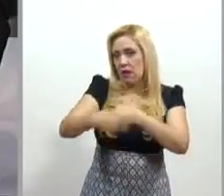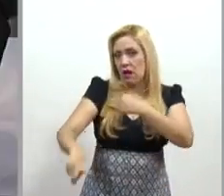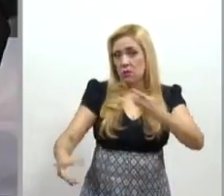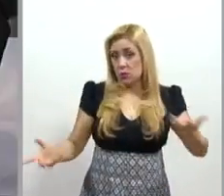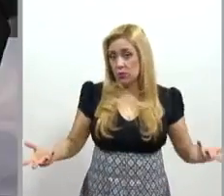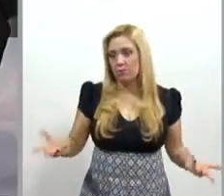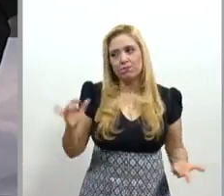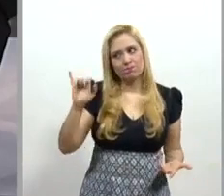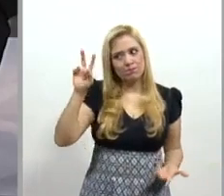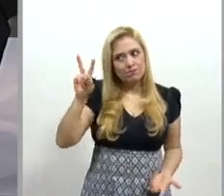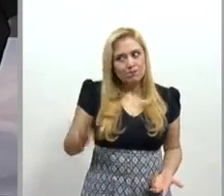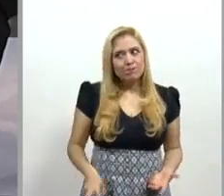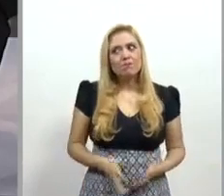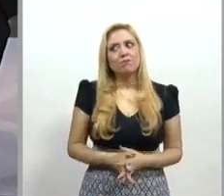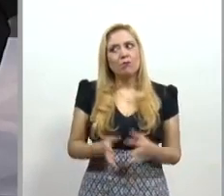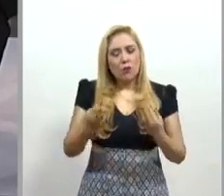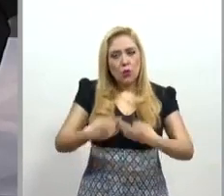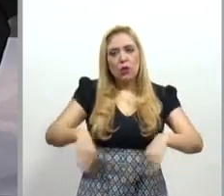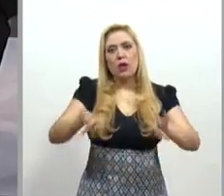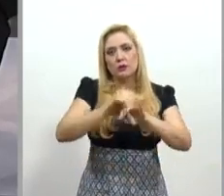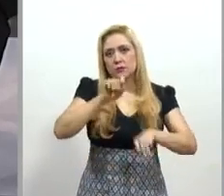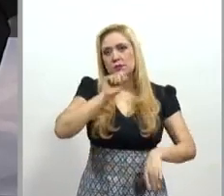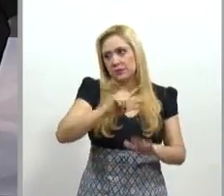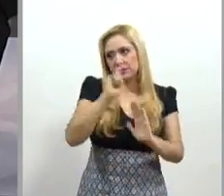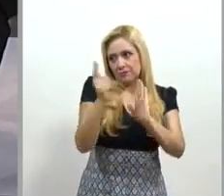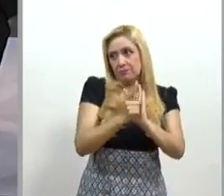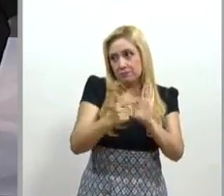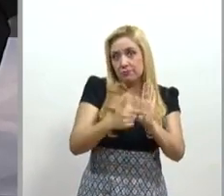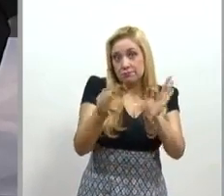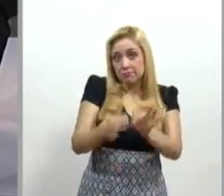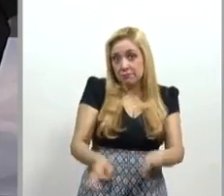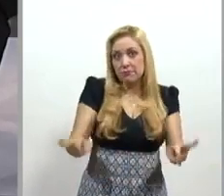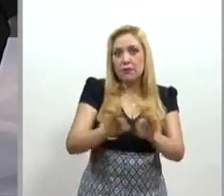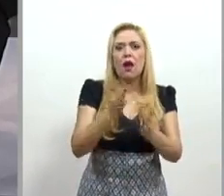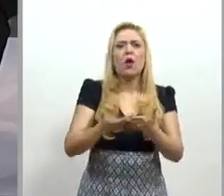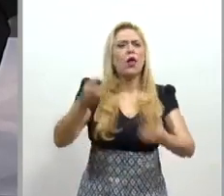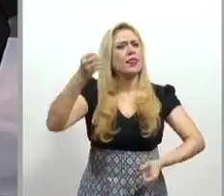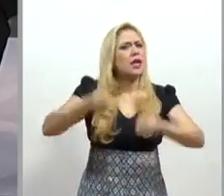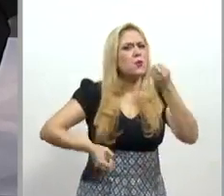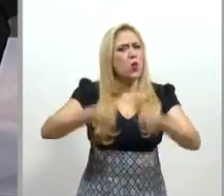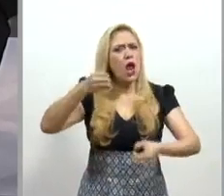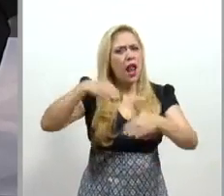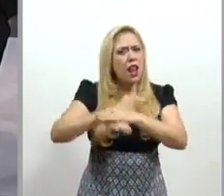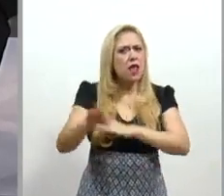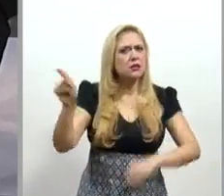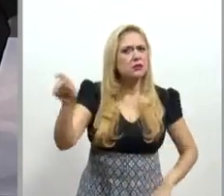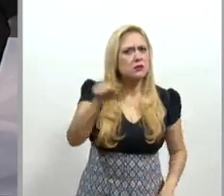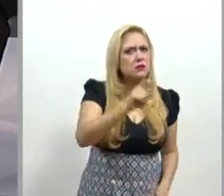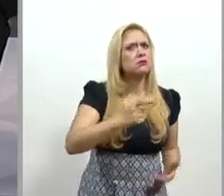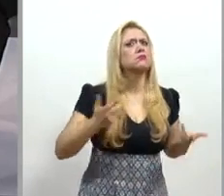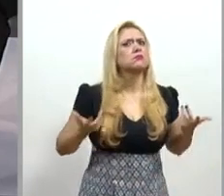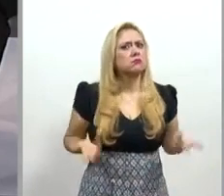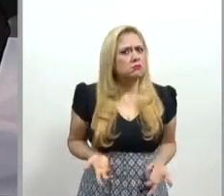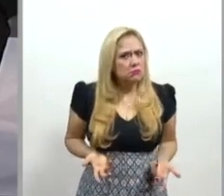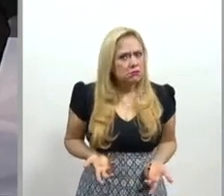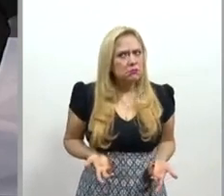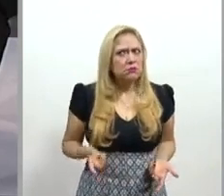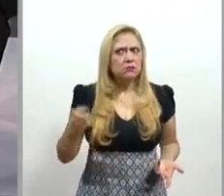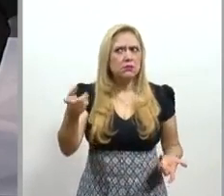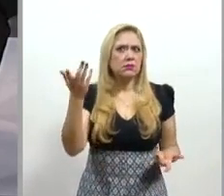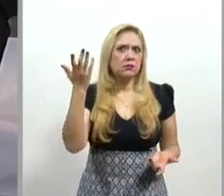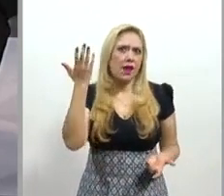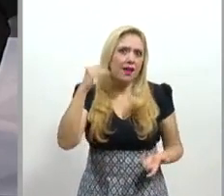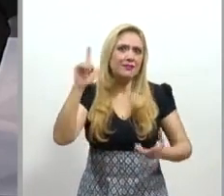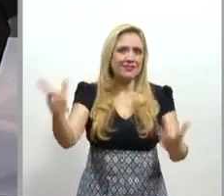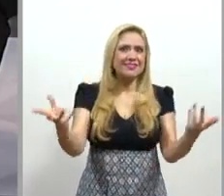bueno, muy importante enfatizar el papel que puede jugar el derecho. También vamos a hablar del papel de los tribunales. Eduardo, tú proyectaste junto con otras secretarias, estoy